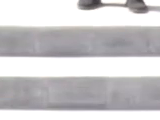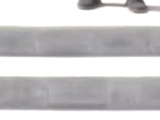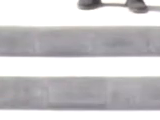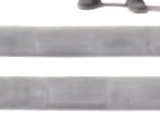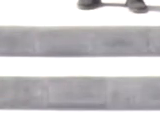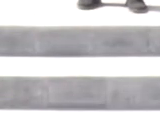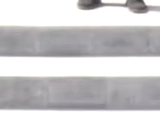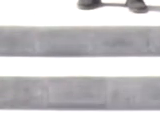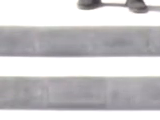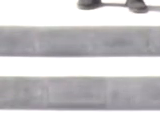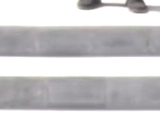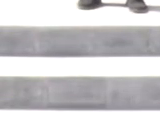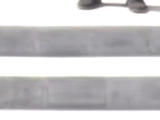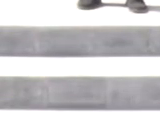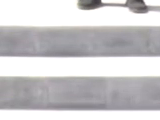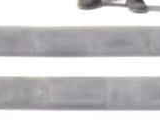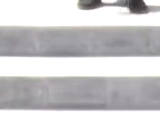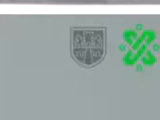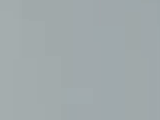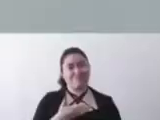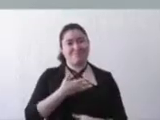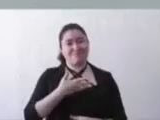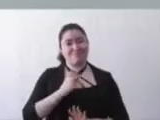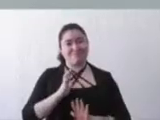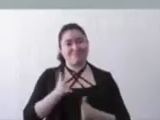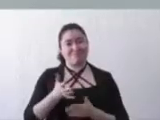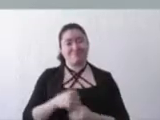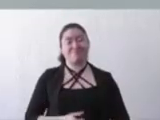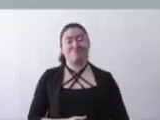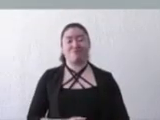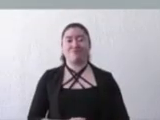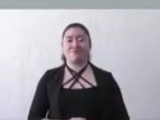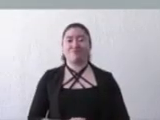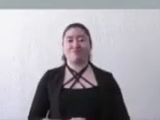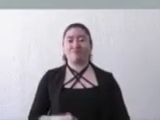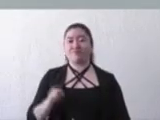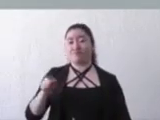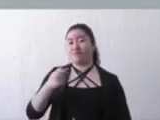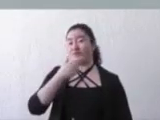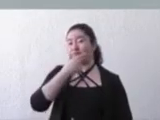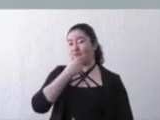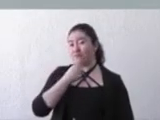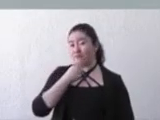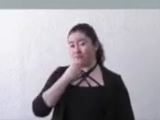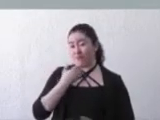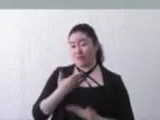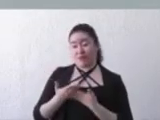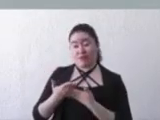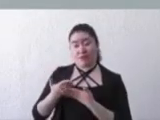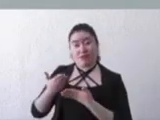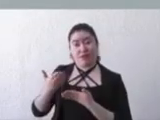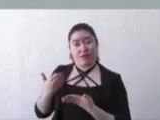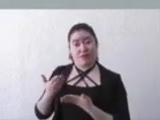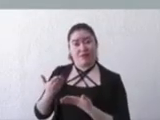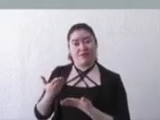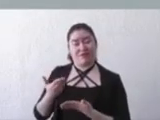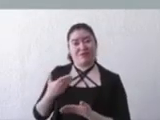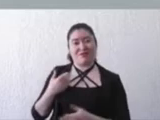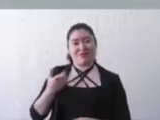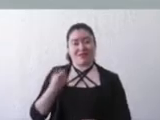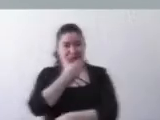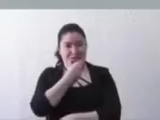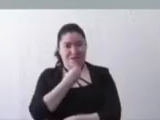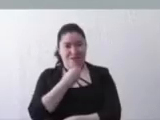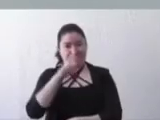quiero agradecer a víctor hugo romo él fue el que en su momento cuando fue de renegado de repetir